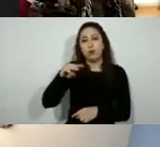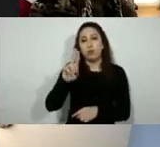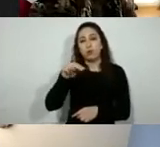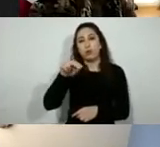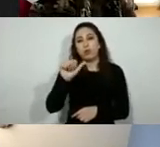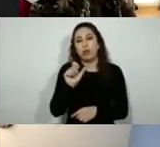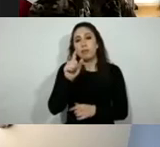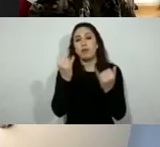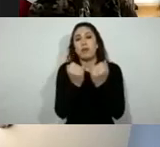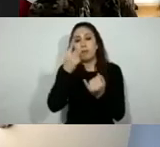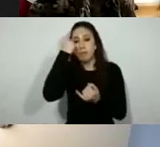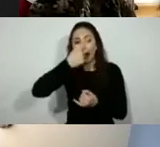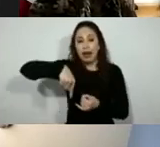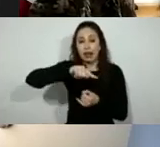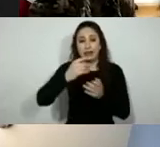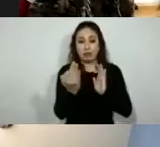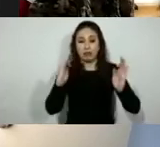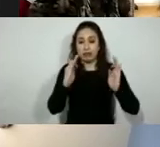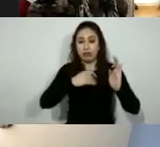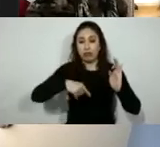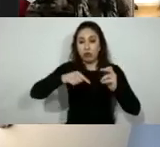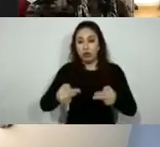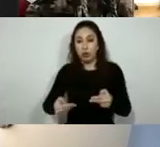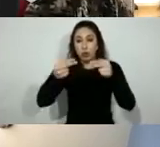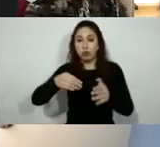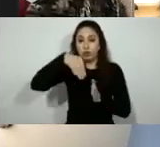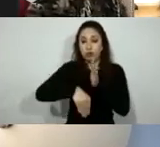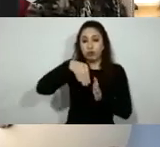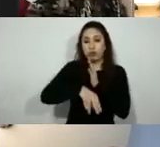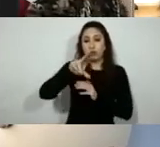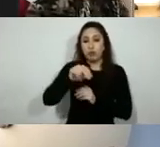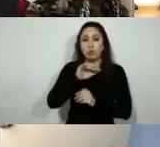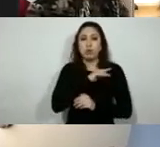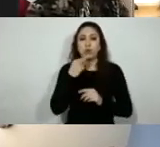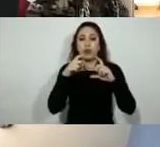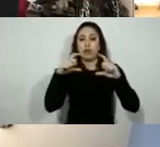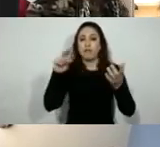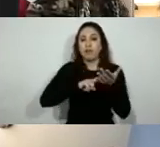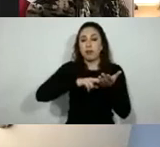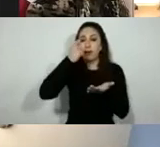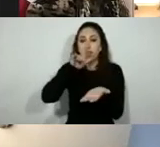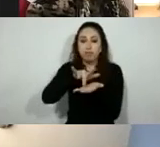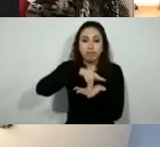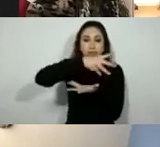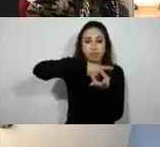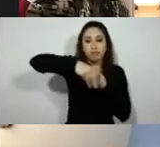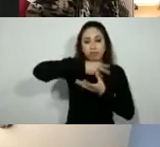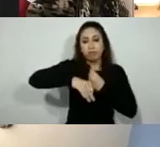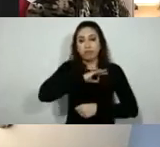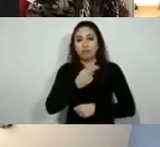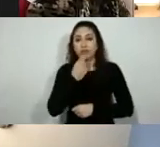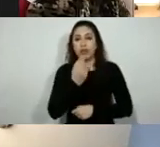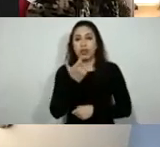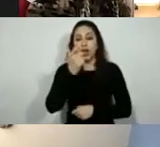la economía local en los barrios y colonias de Iztapalapa. La primera etapa de Mercomuna benefició a 100,000 personas y